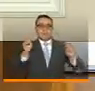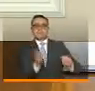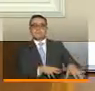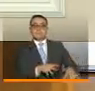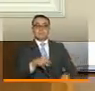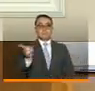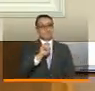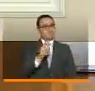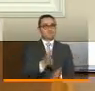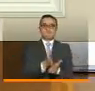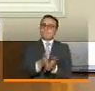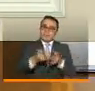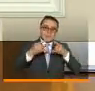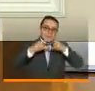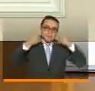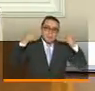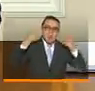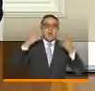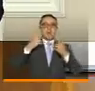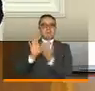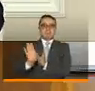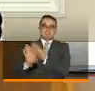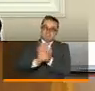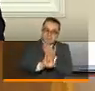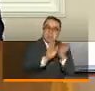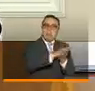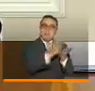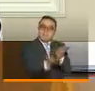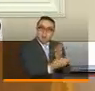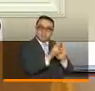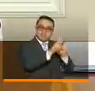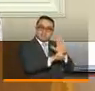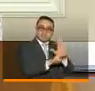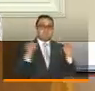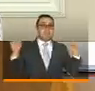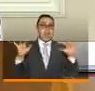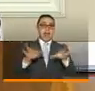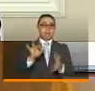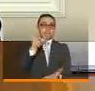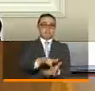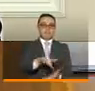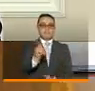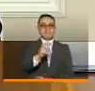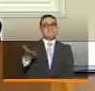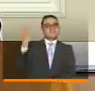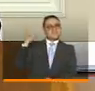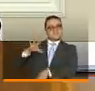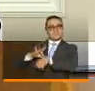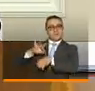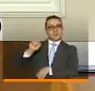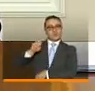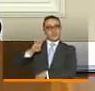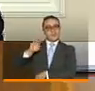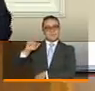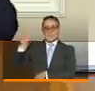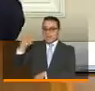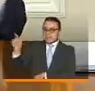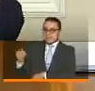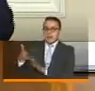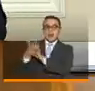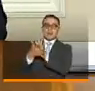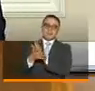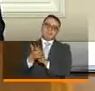protocolos de bioseguridad y evitar las aglomeraciones. Por la misma razón que expresaba ahora el doctor Jarbas Barbosa, hay que aspirar a